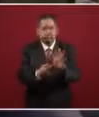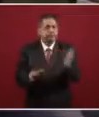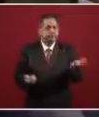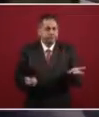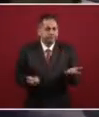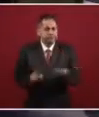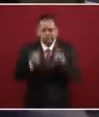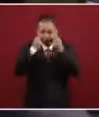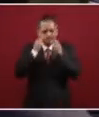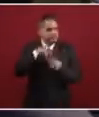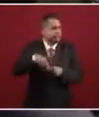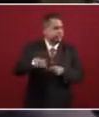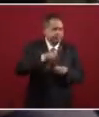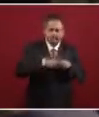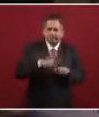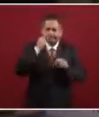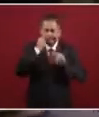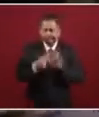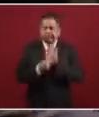sea quien sea.